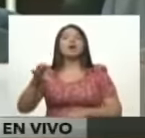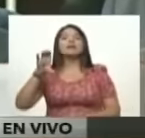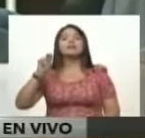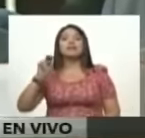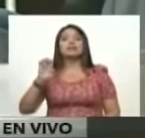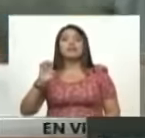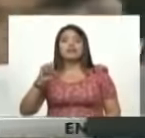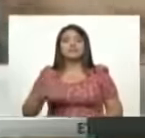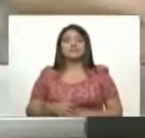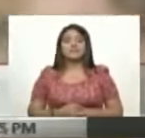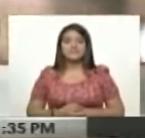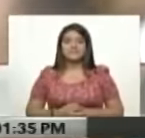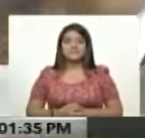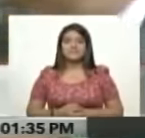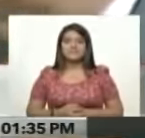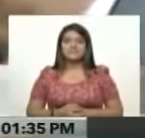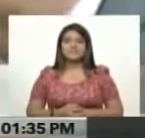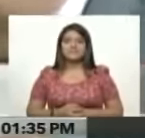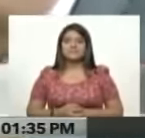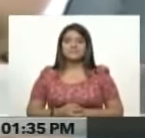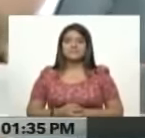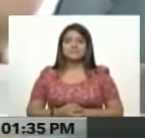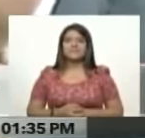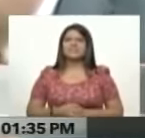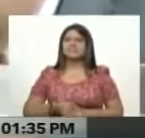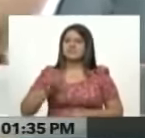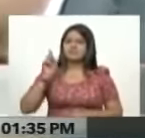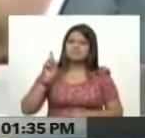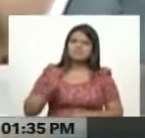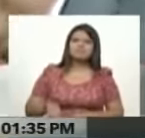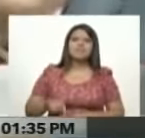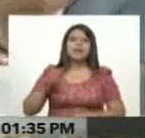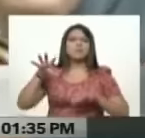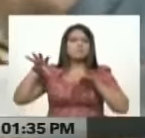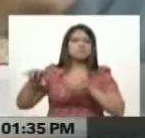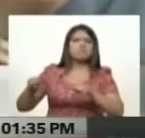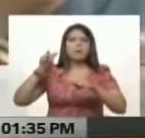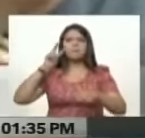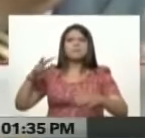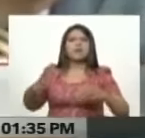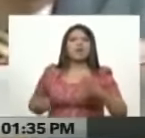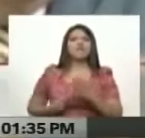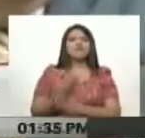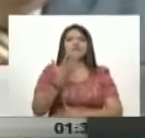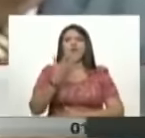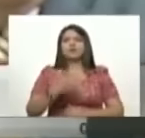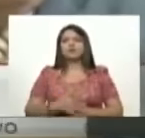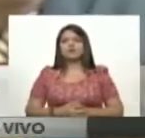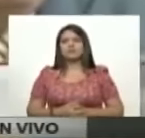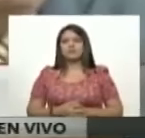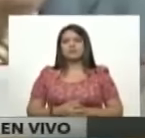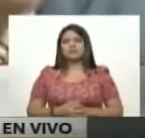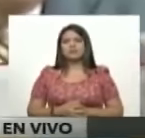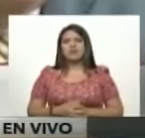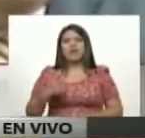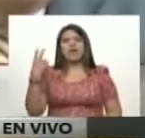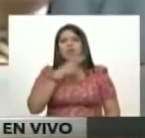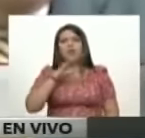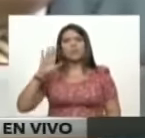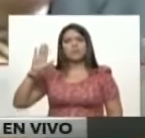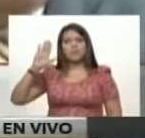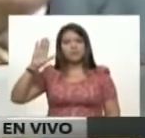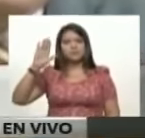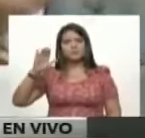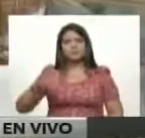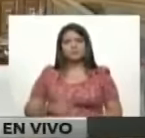Nacional Electoral y sobremanera Miraflores. Ese es el compromiso